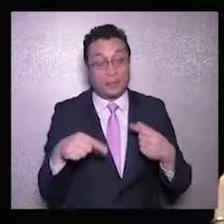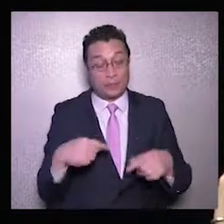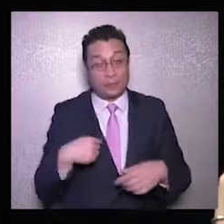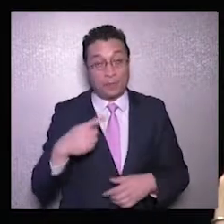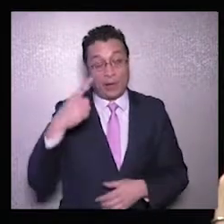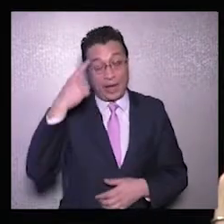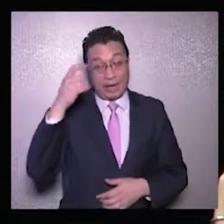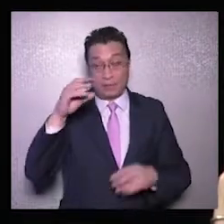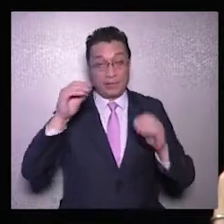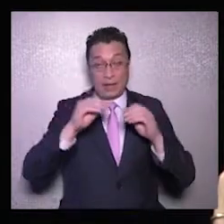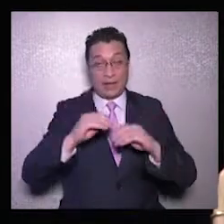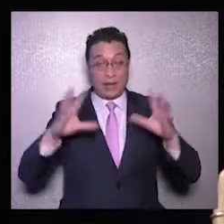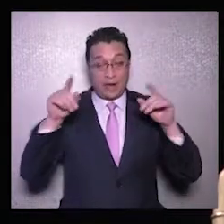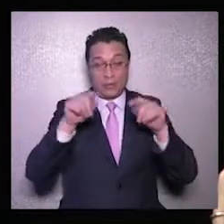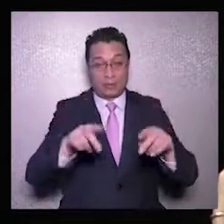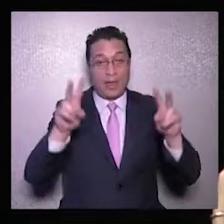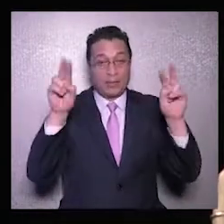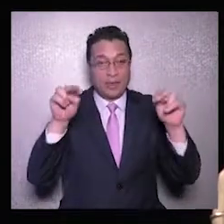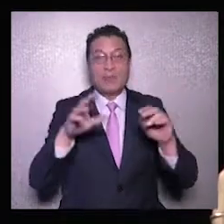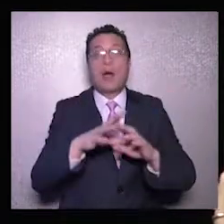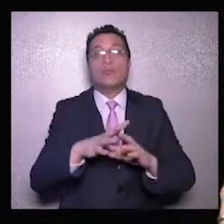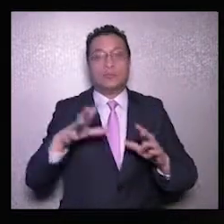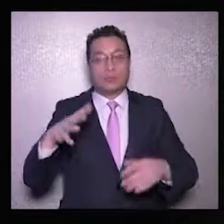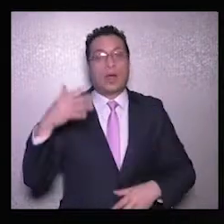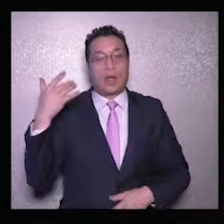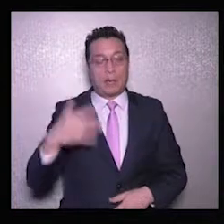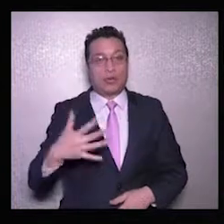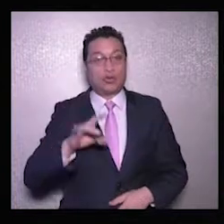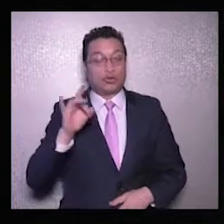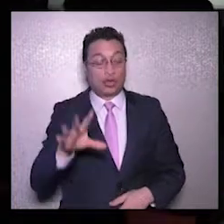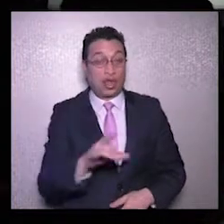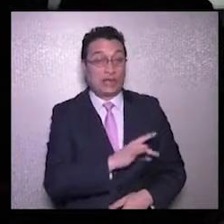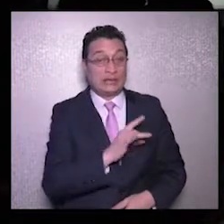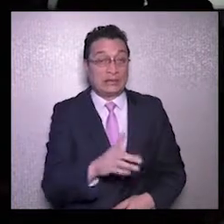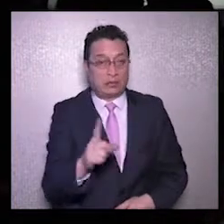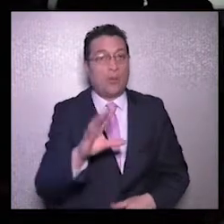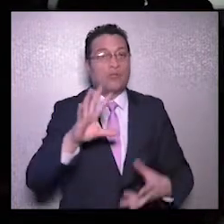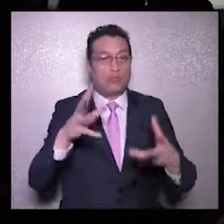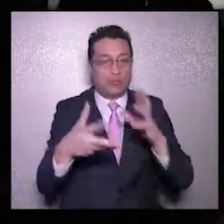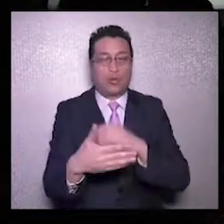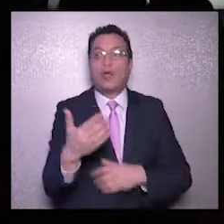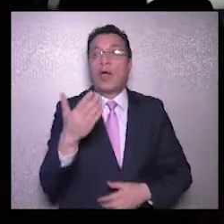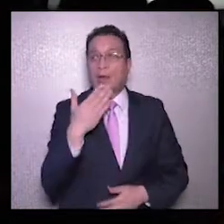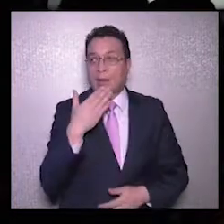está clarísimo que este es un tema de alta relevancia, no solo en Chile, sino que en el mundo, ¿cierto? Hace